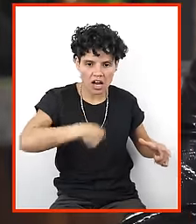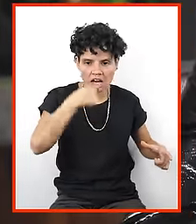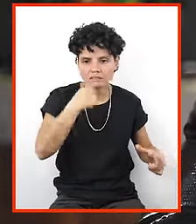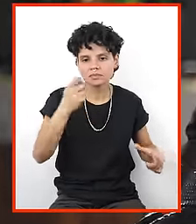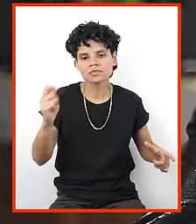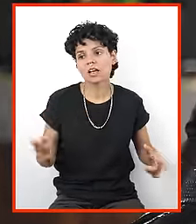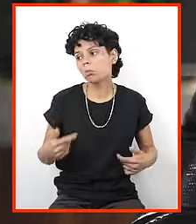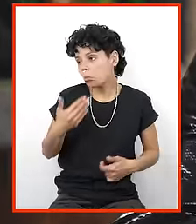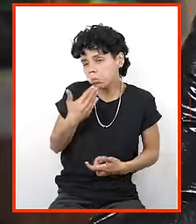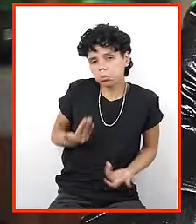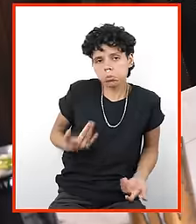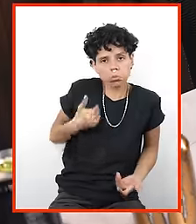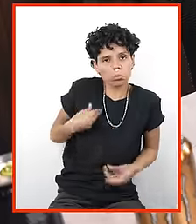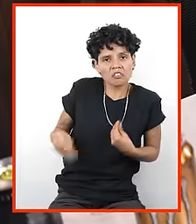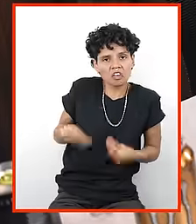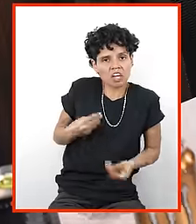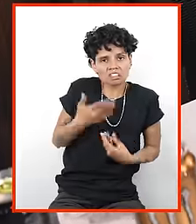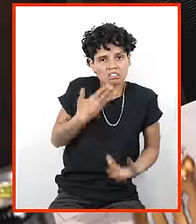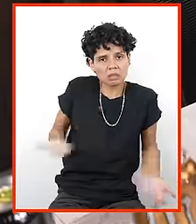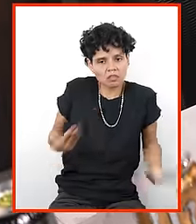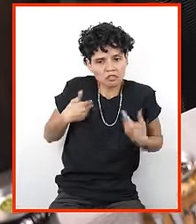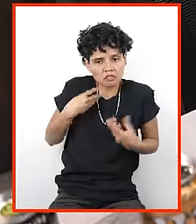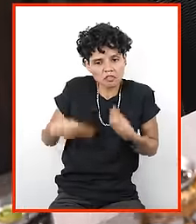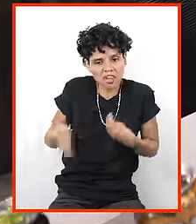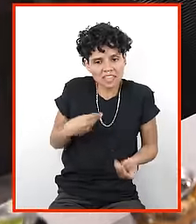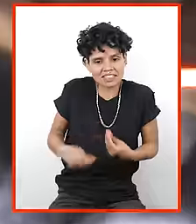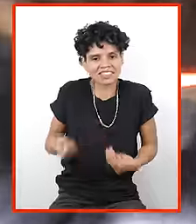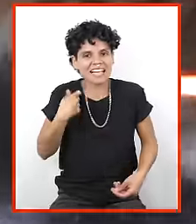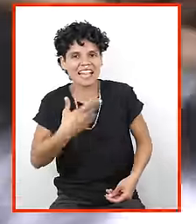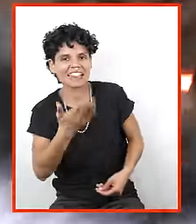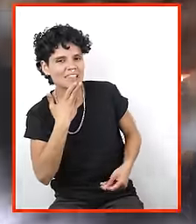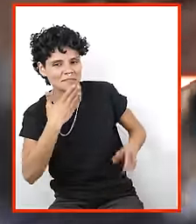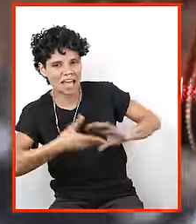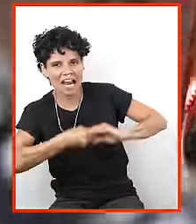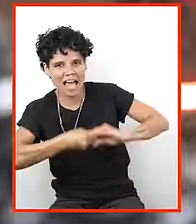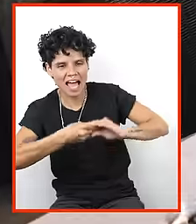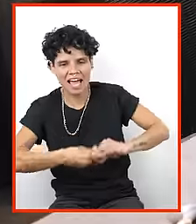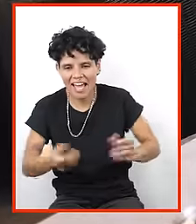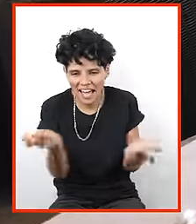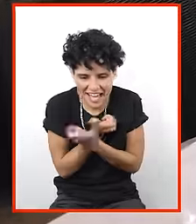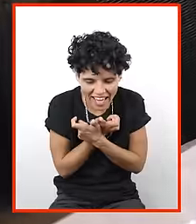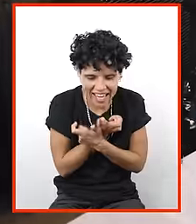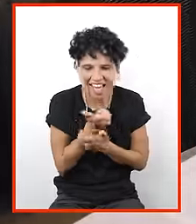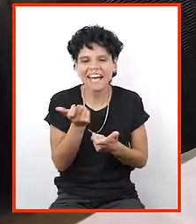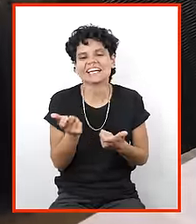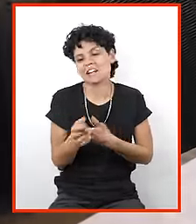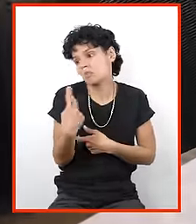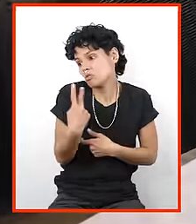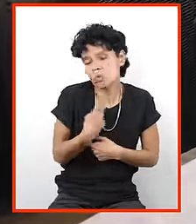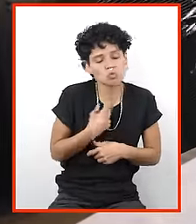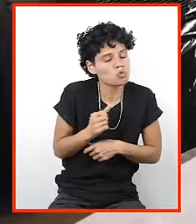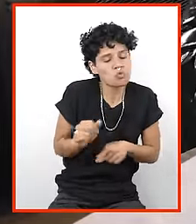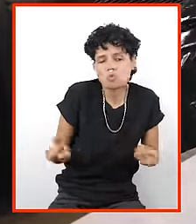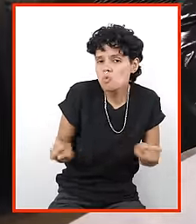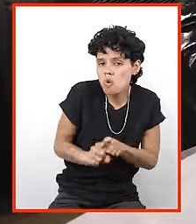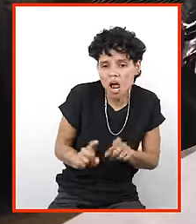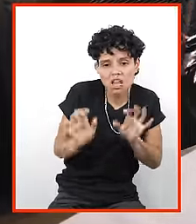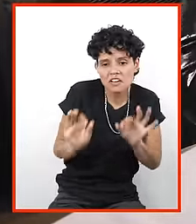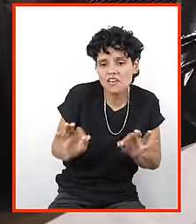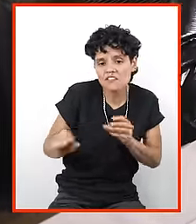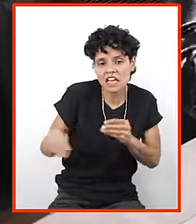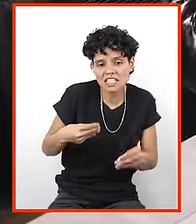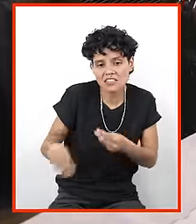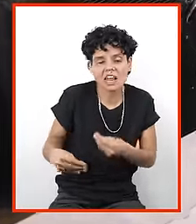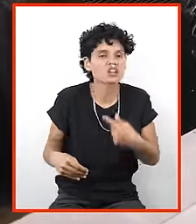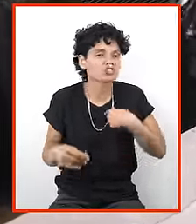soy flexitariano. Yo soy flexitariano. Aquí, yo igual. Aquí, no lo sabía. Somos los dos flexitarianos. Somos los